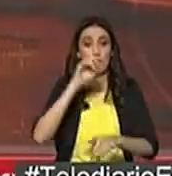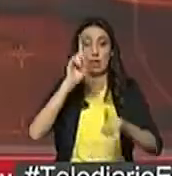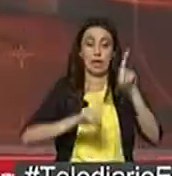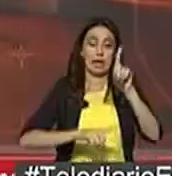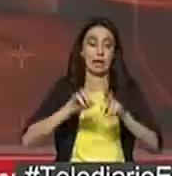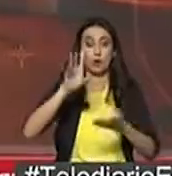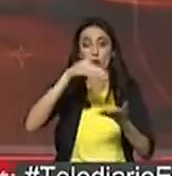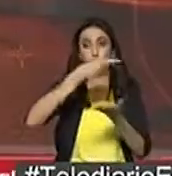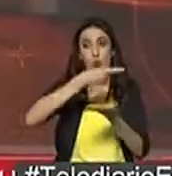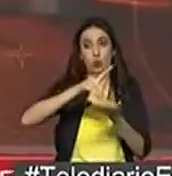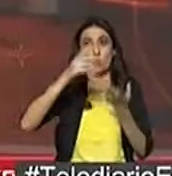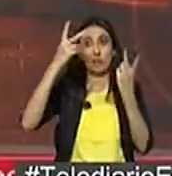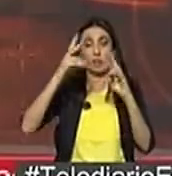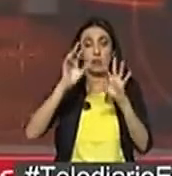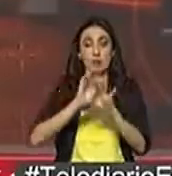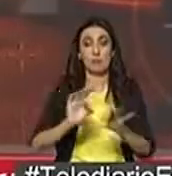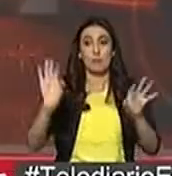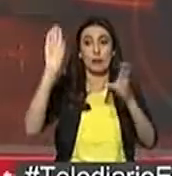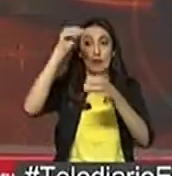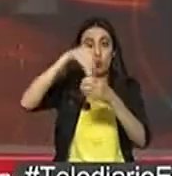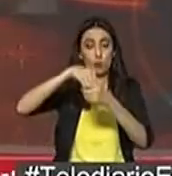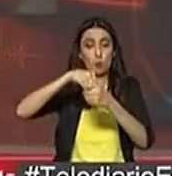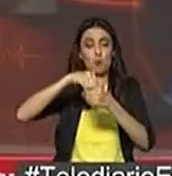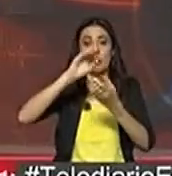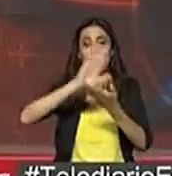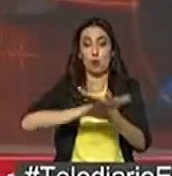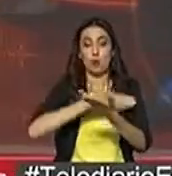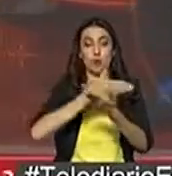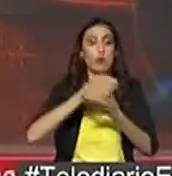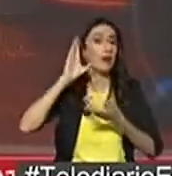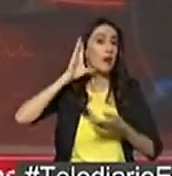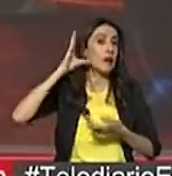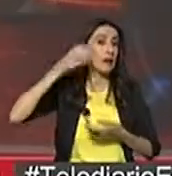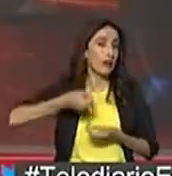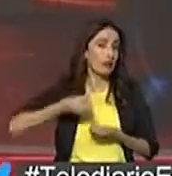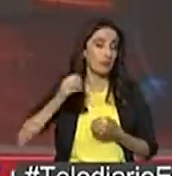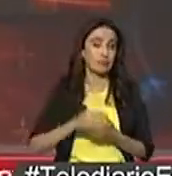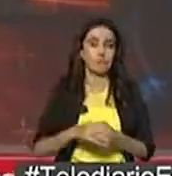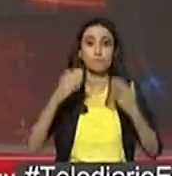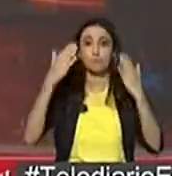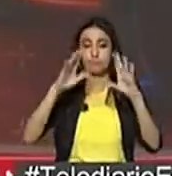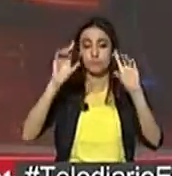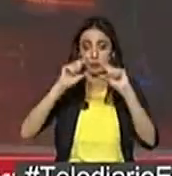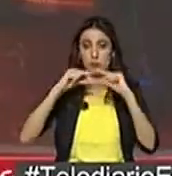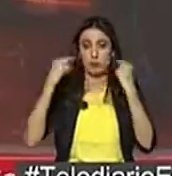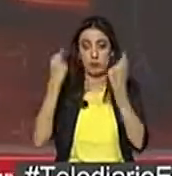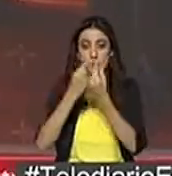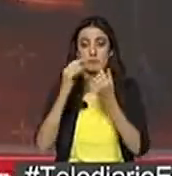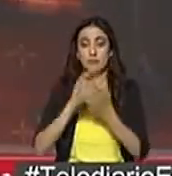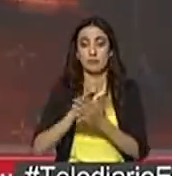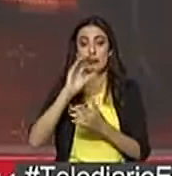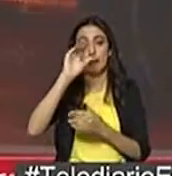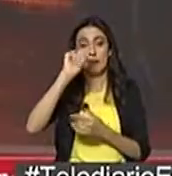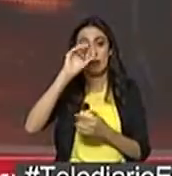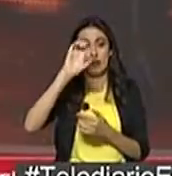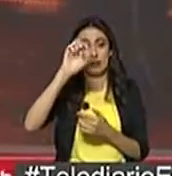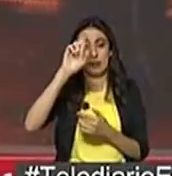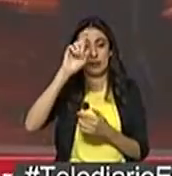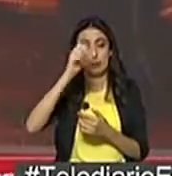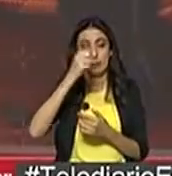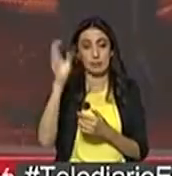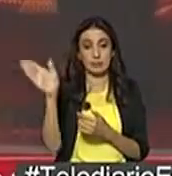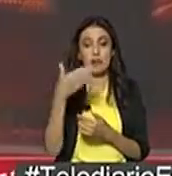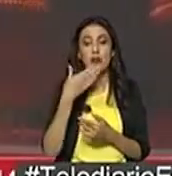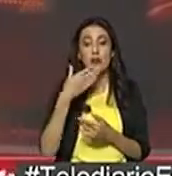tangos clásicos, sino también dentro de la tradicional música cuencana. Es por esto que el grupo Aires de Bandoneón le rendirá un